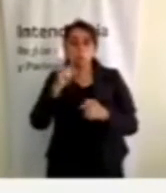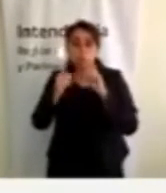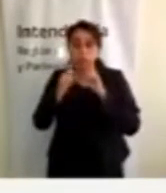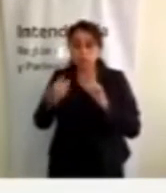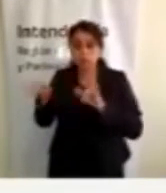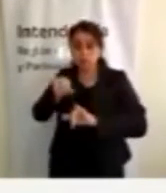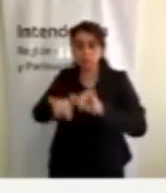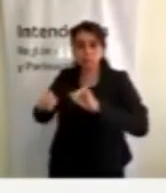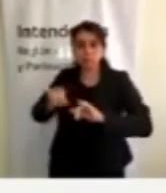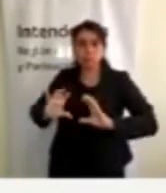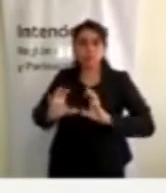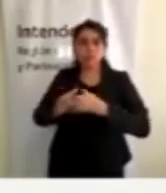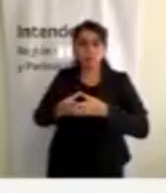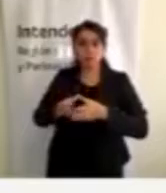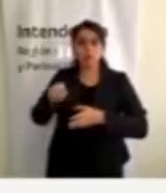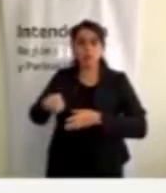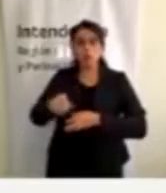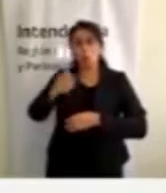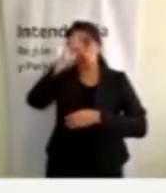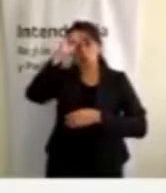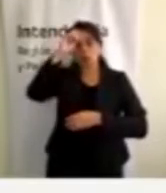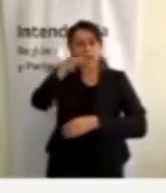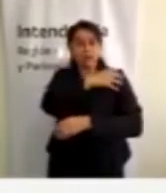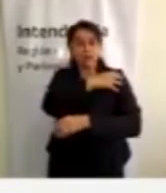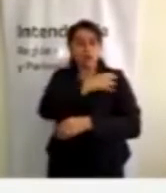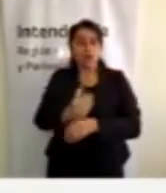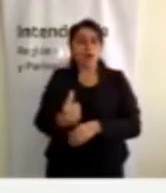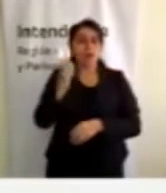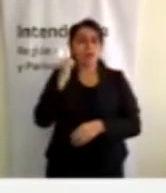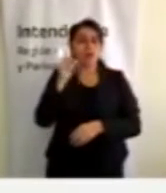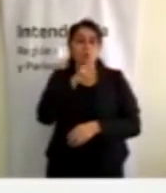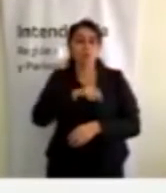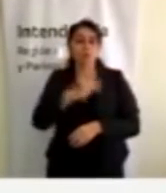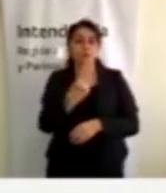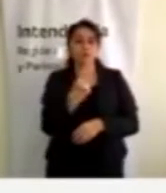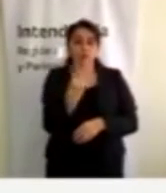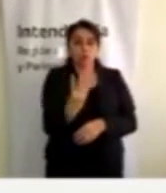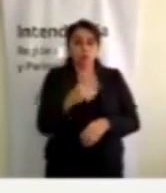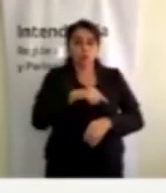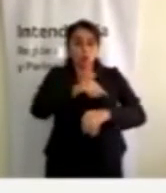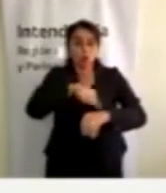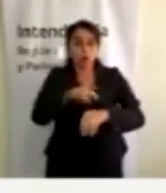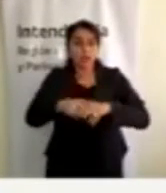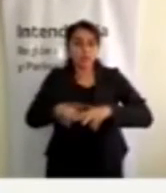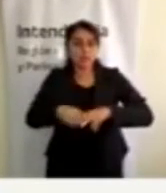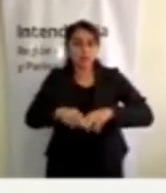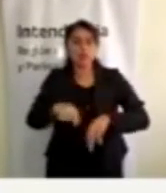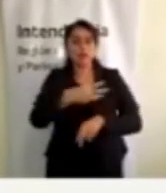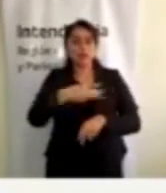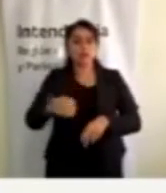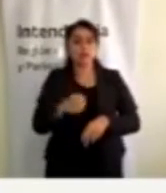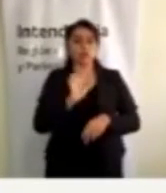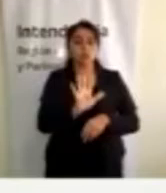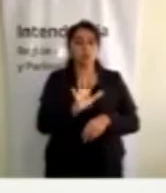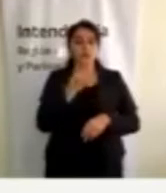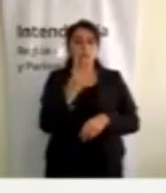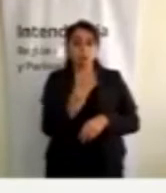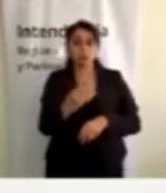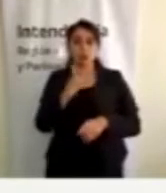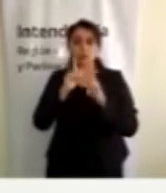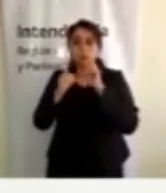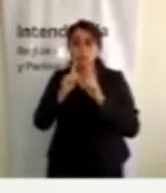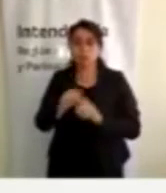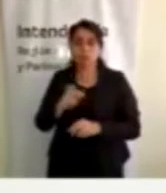el hospital regional. Al día de ayer, las últimas 24 horas, hemos procesado 354